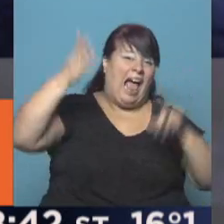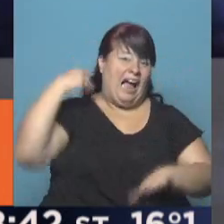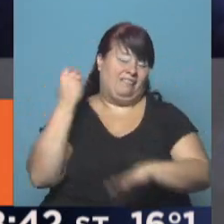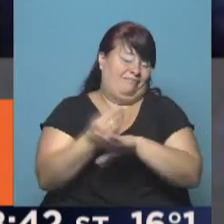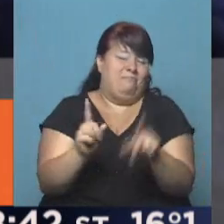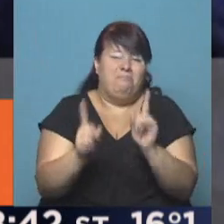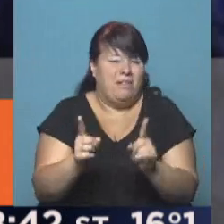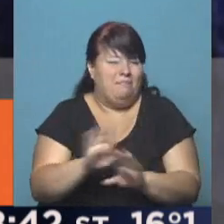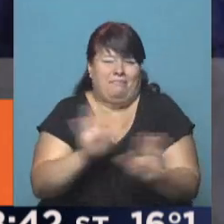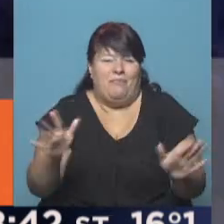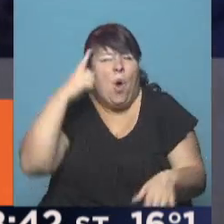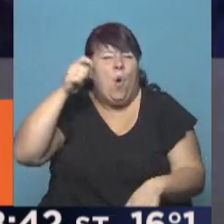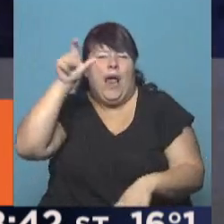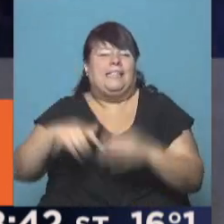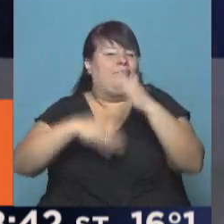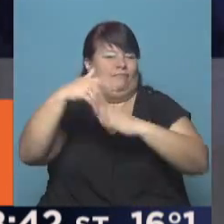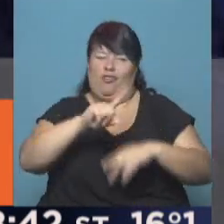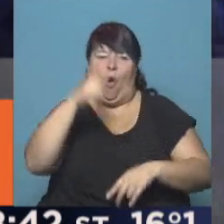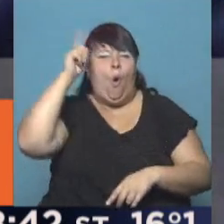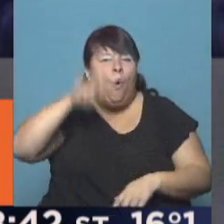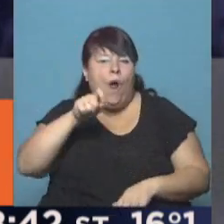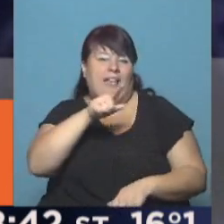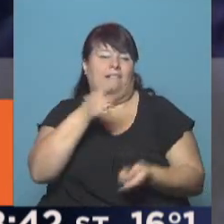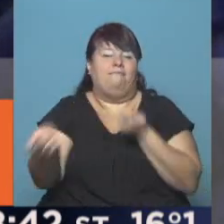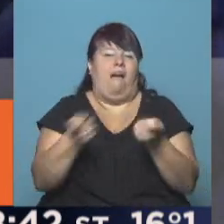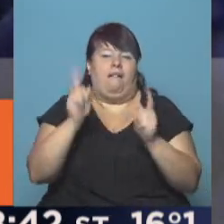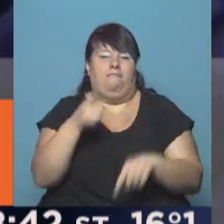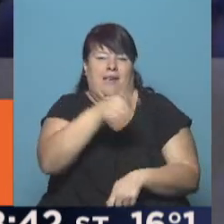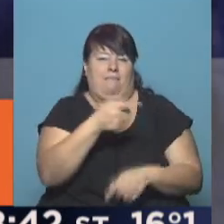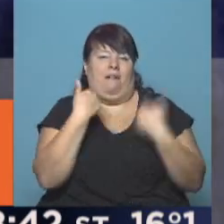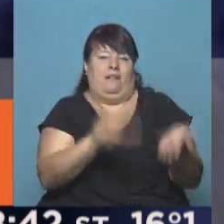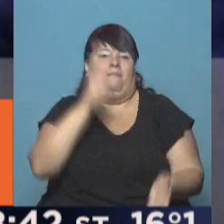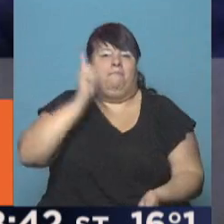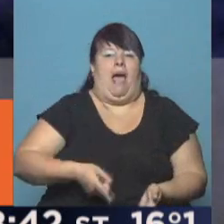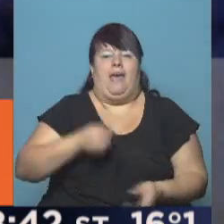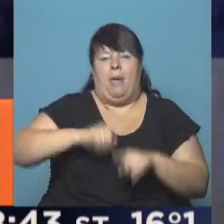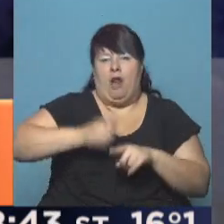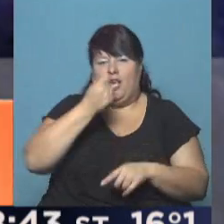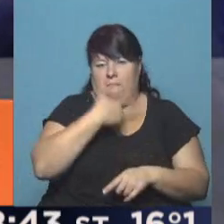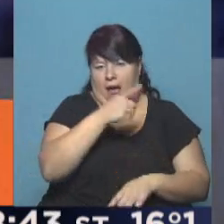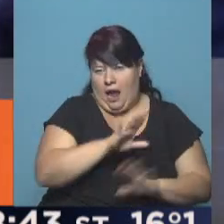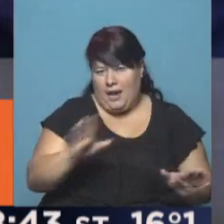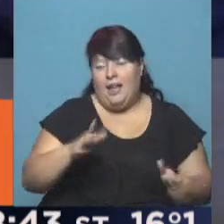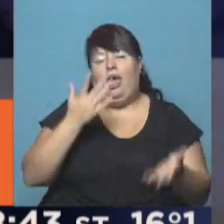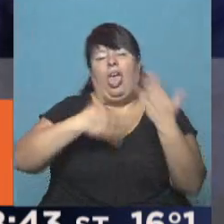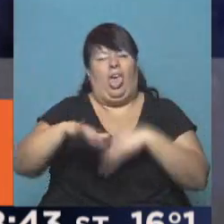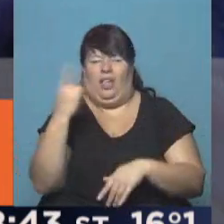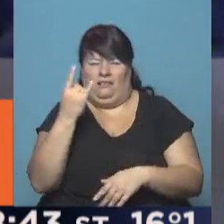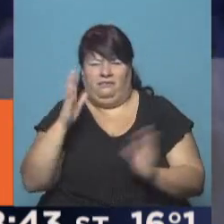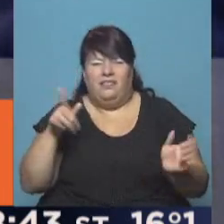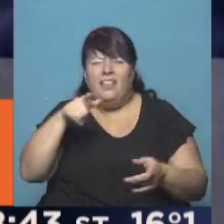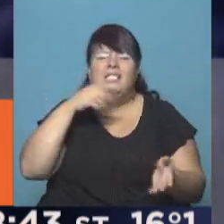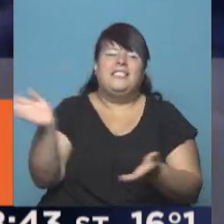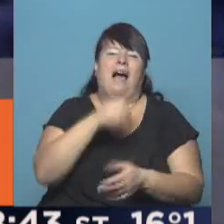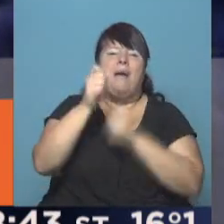asumió así que no hay ninguna jueza imparcial sino una jueza digital que está actuando por una orden política del gobierno con un argumento absurdo que es